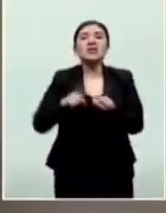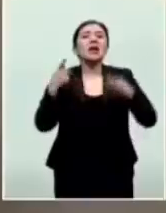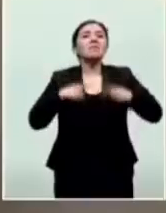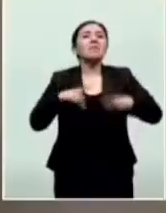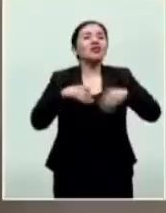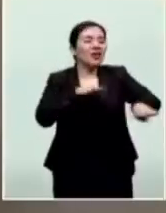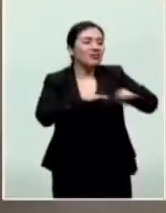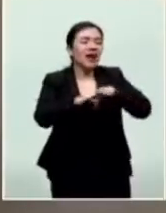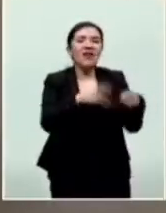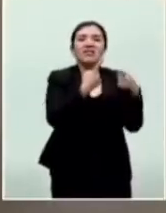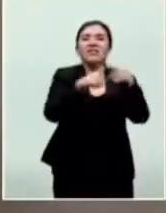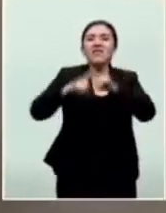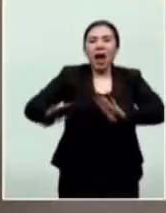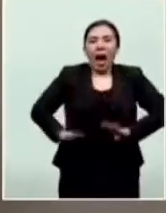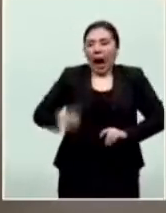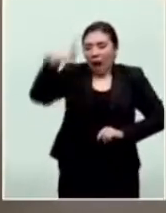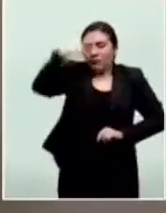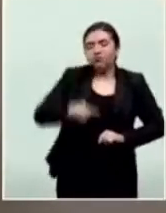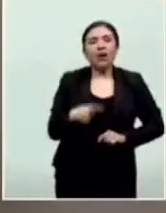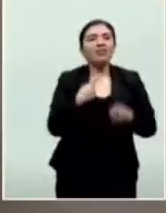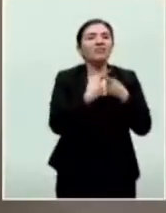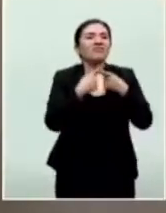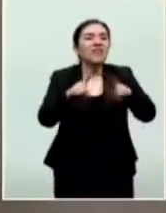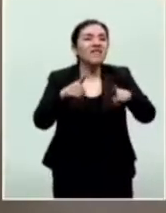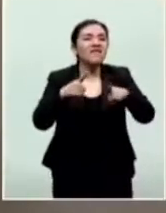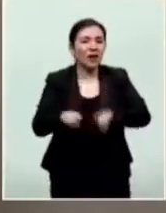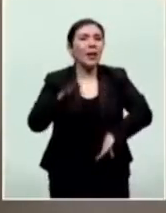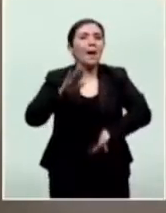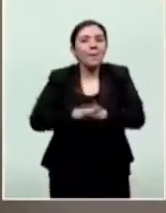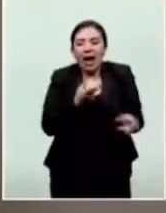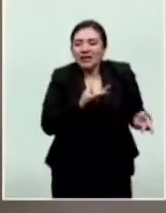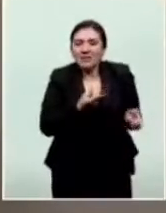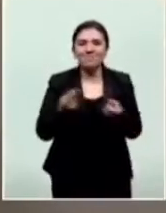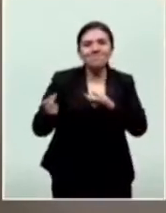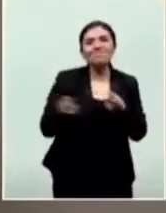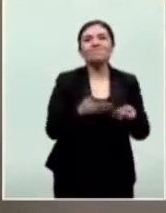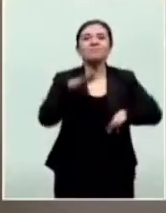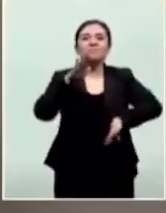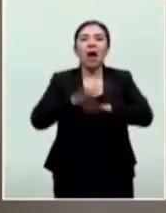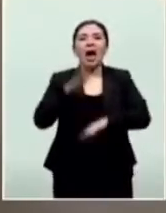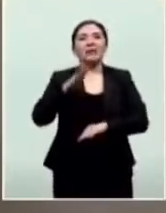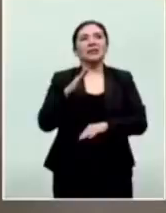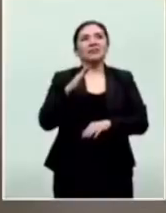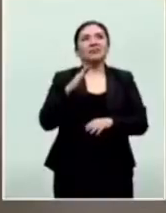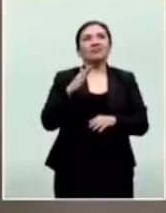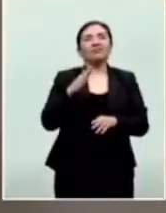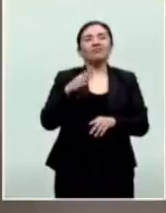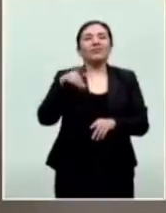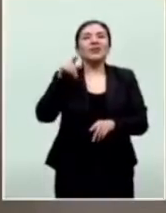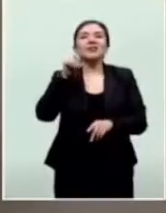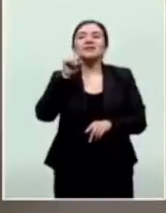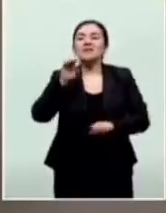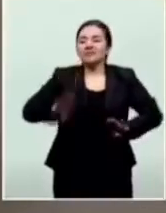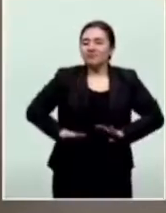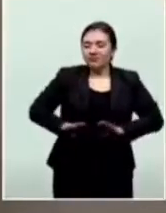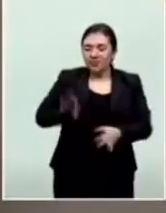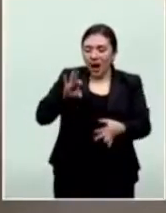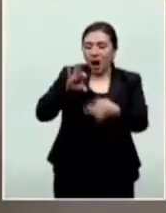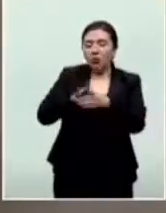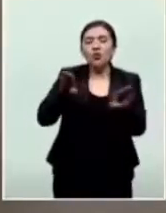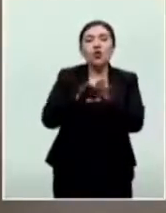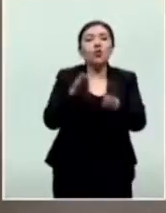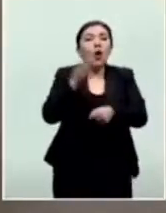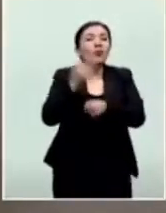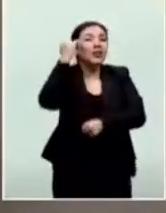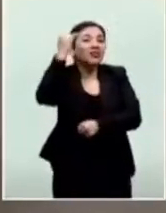dinamismo distinto, con un perfil distinto, mucho más activo y mucho más afín a un momento como